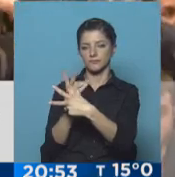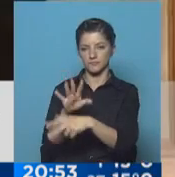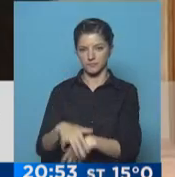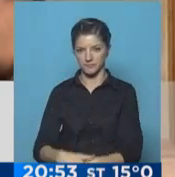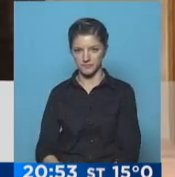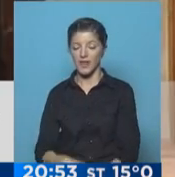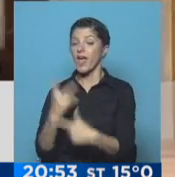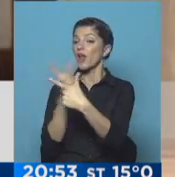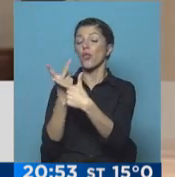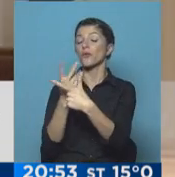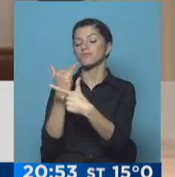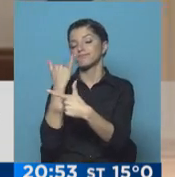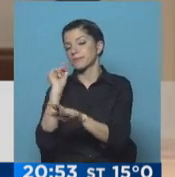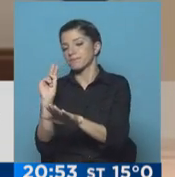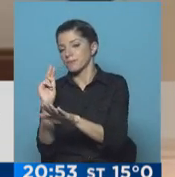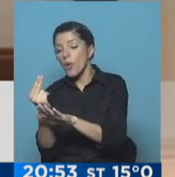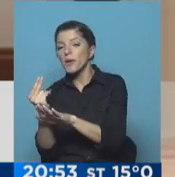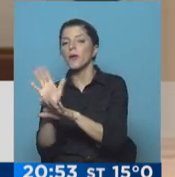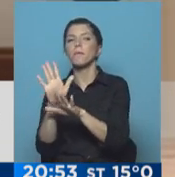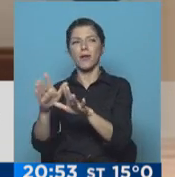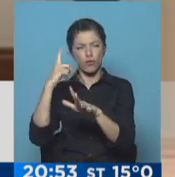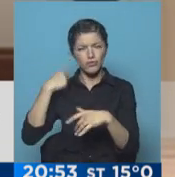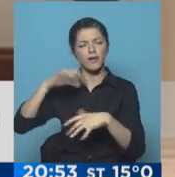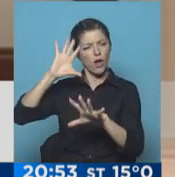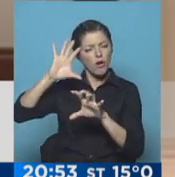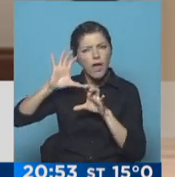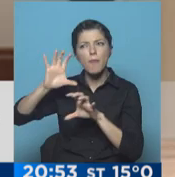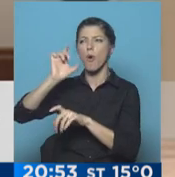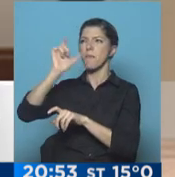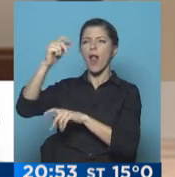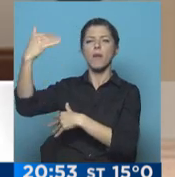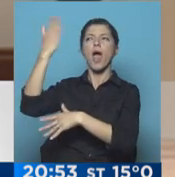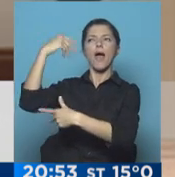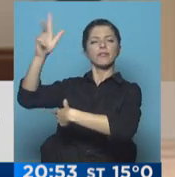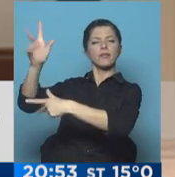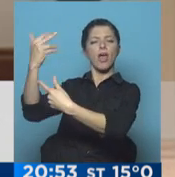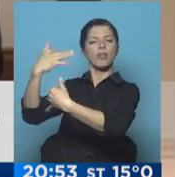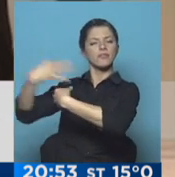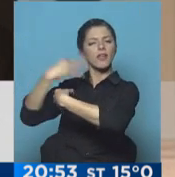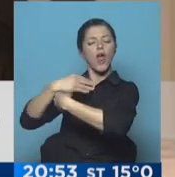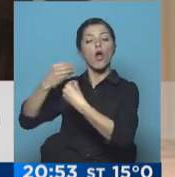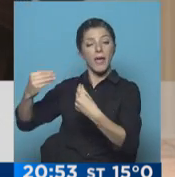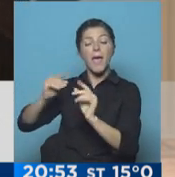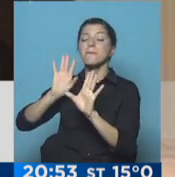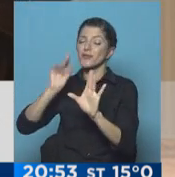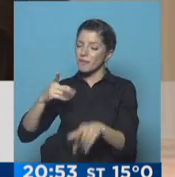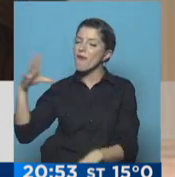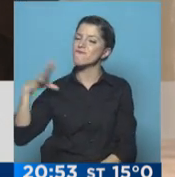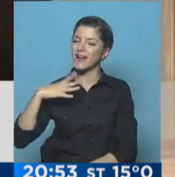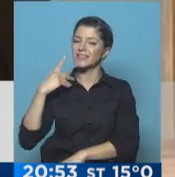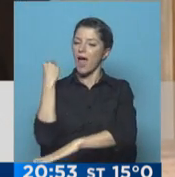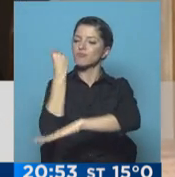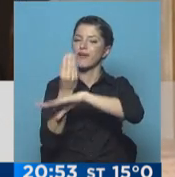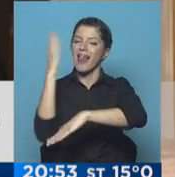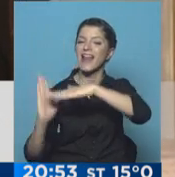no están aquí físicamente con nosotros, están sus palabras, su enseñanza, pero también faltan los liderazgos, porque los liderazgos